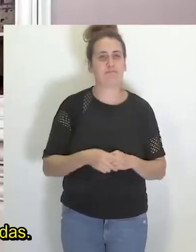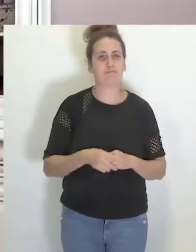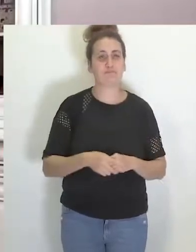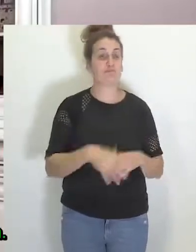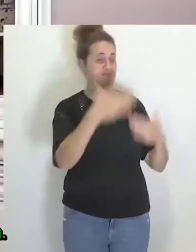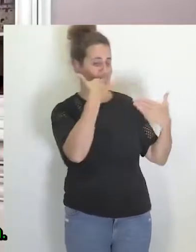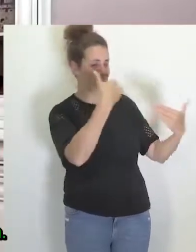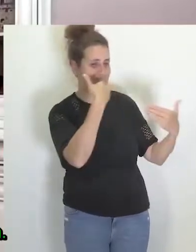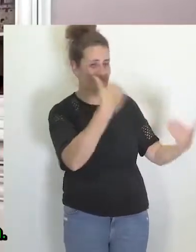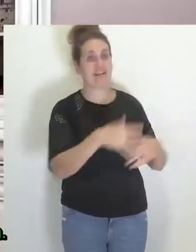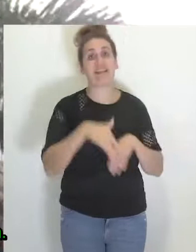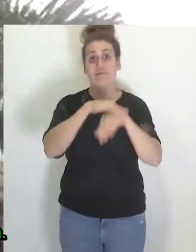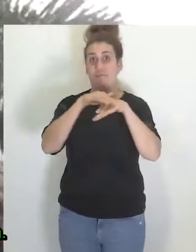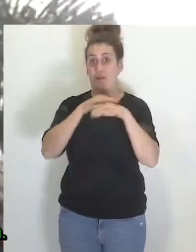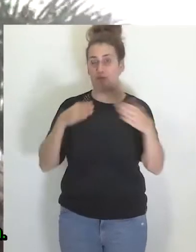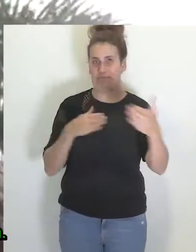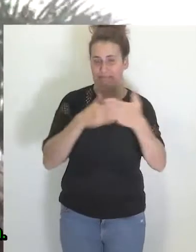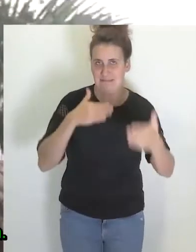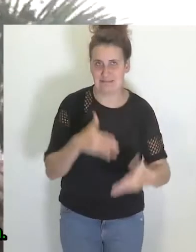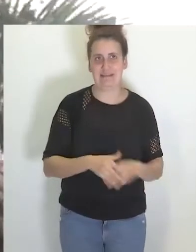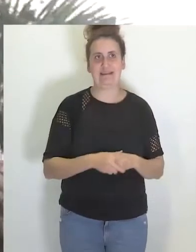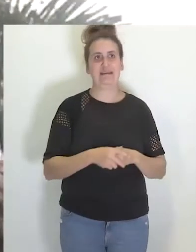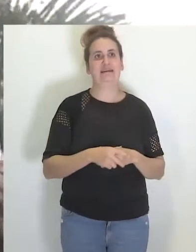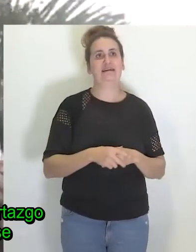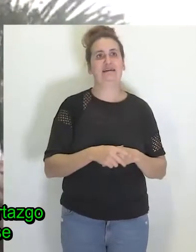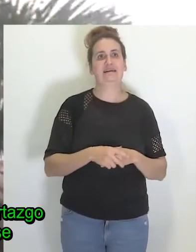puedas. Muchísimas gracias y perdón por la interrupción.